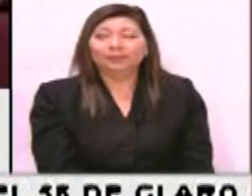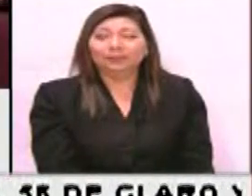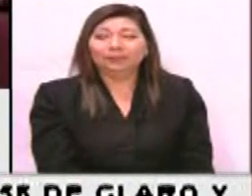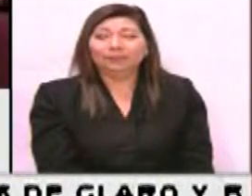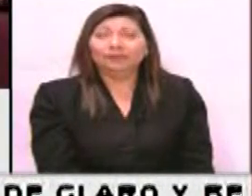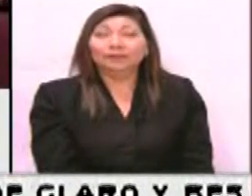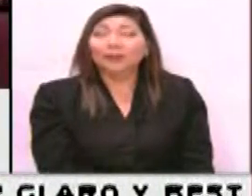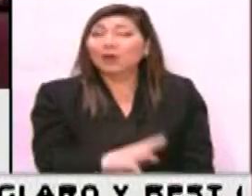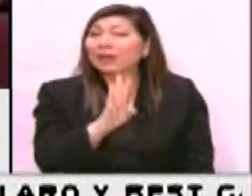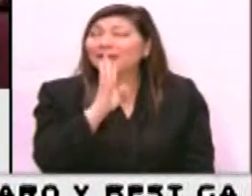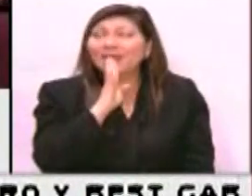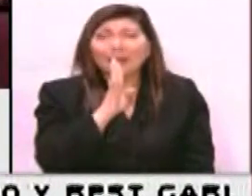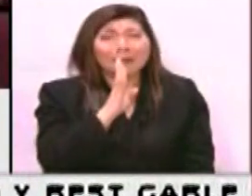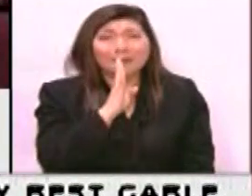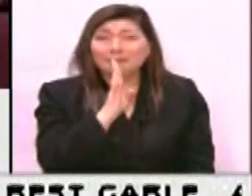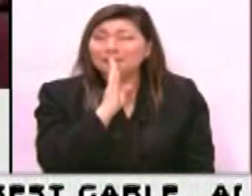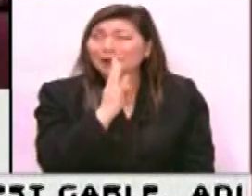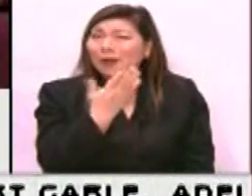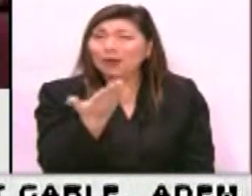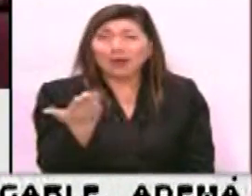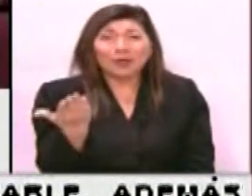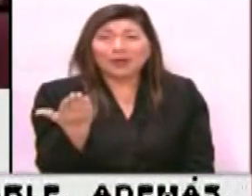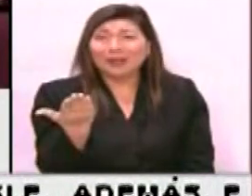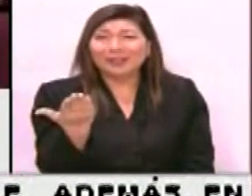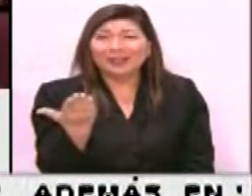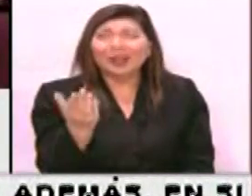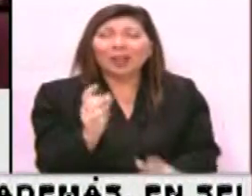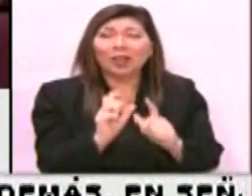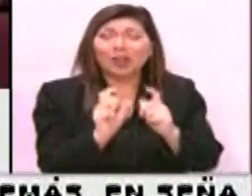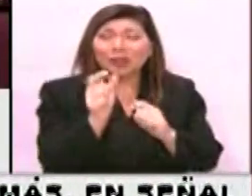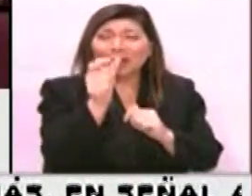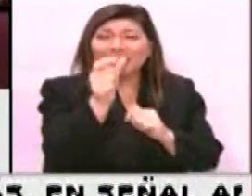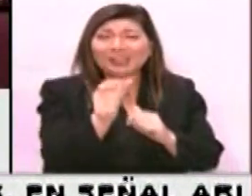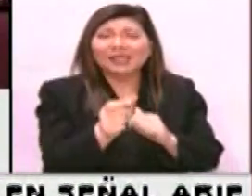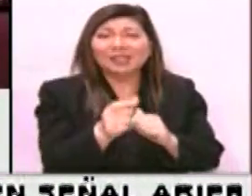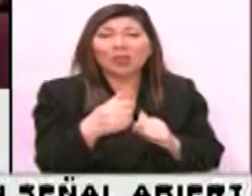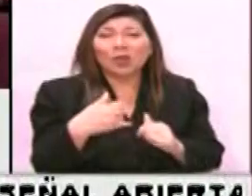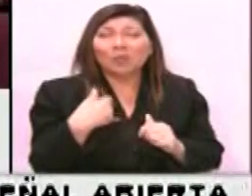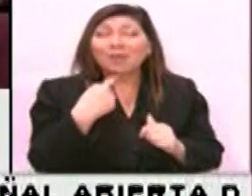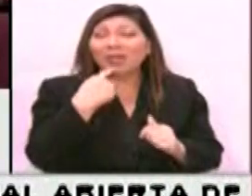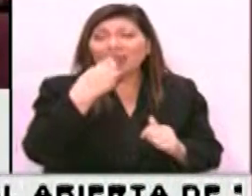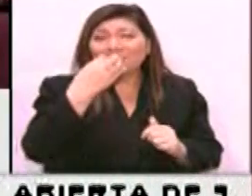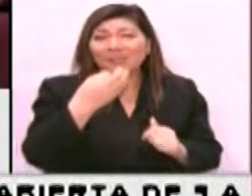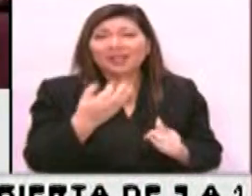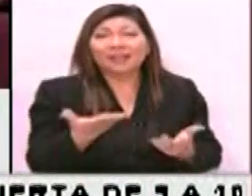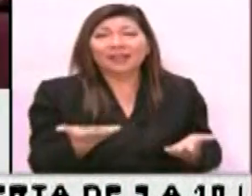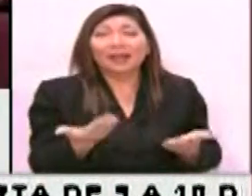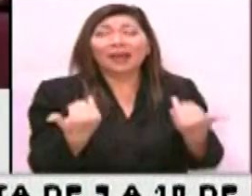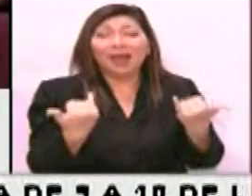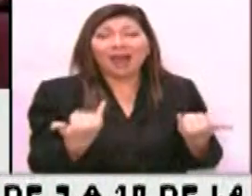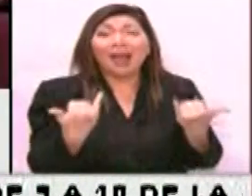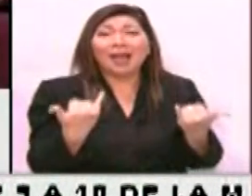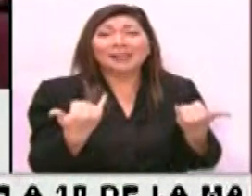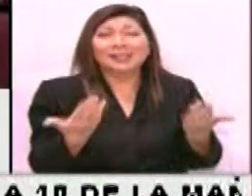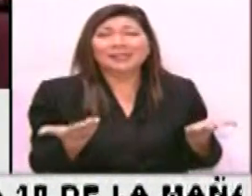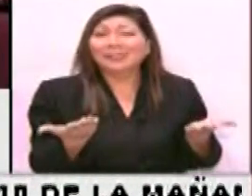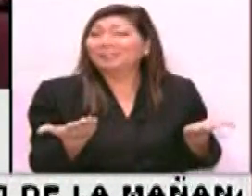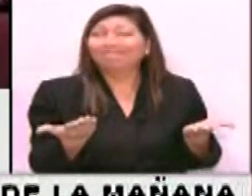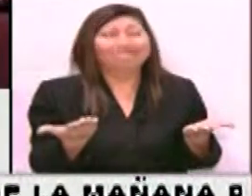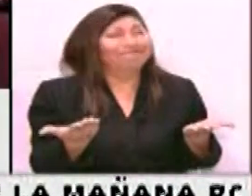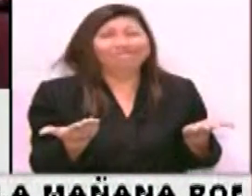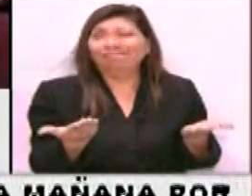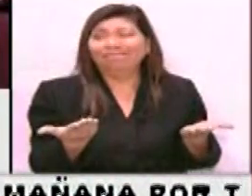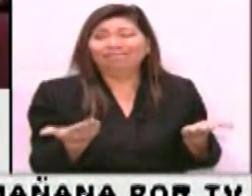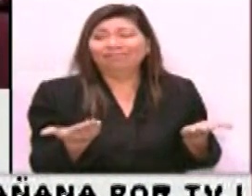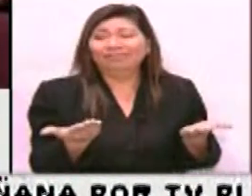todo lo que dijo nuestro joven congresista, que la verdad del asunto, que a estas alturas ya no vale